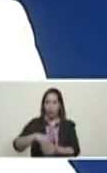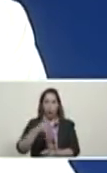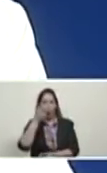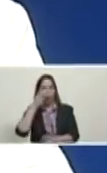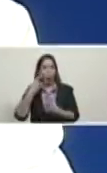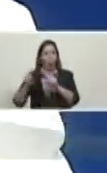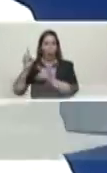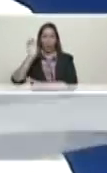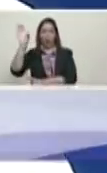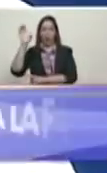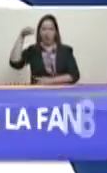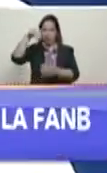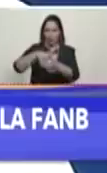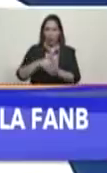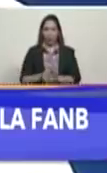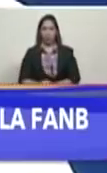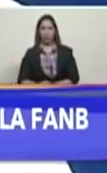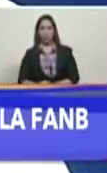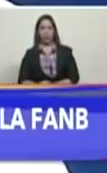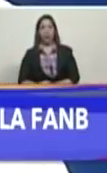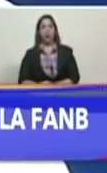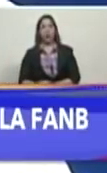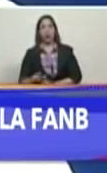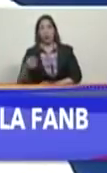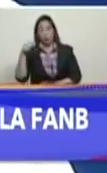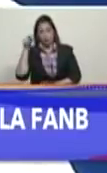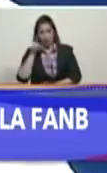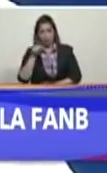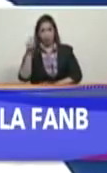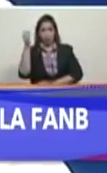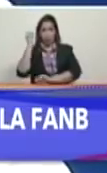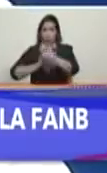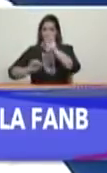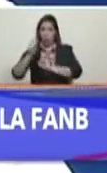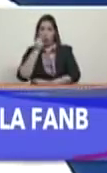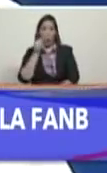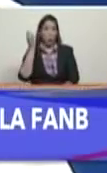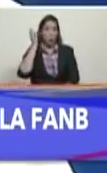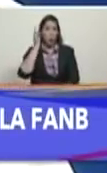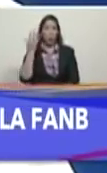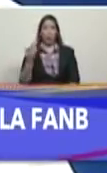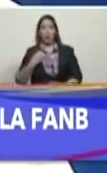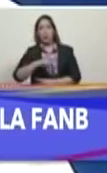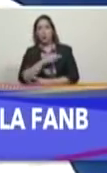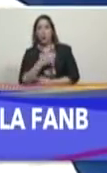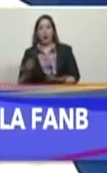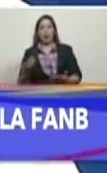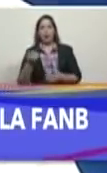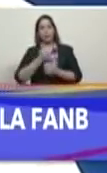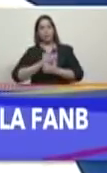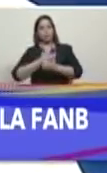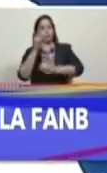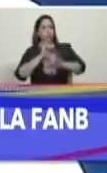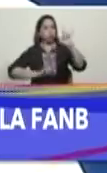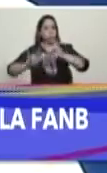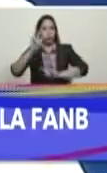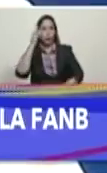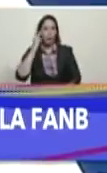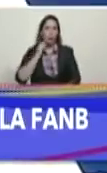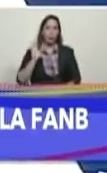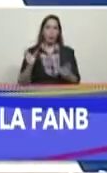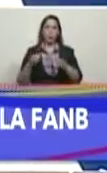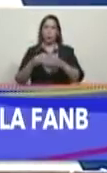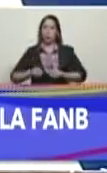comunión con la Virgen del Valle, a ti se ensalzan los hombres y mujeres de blanco de nuestra Armada Bolivariana, entregando sus